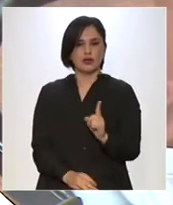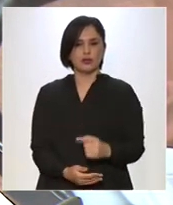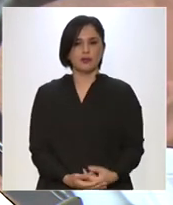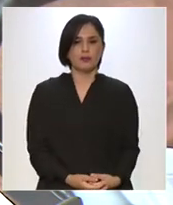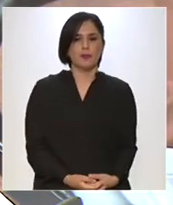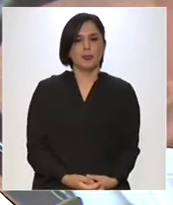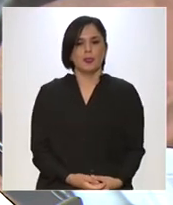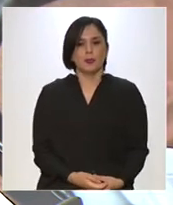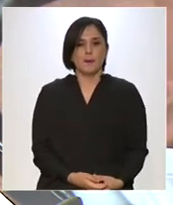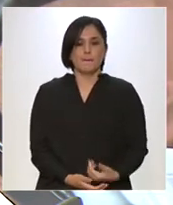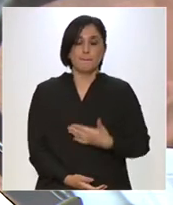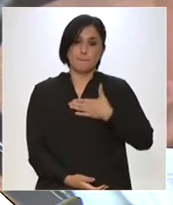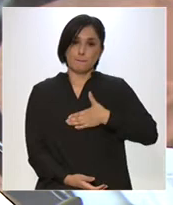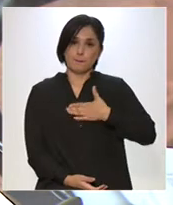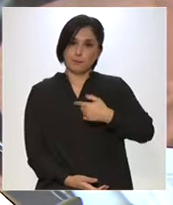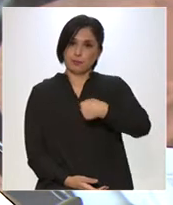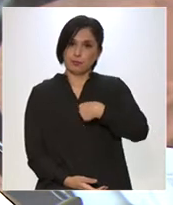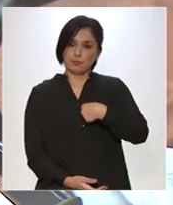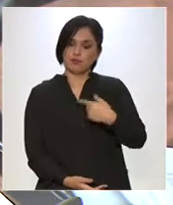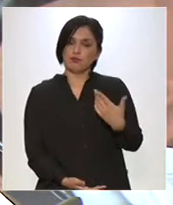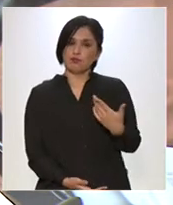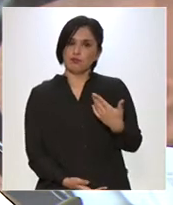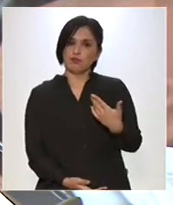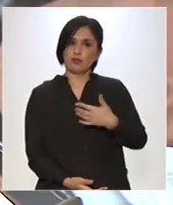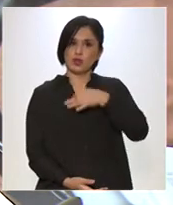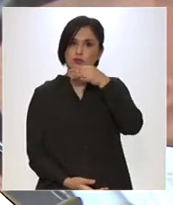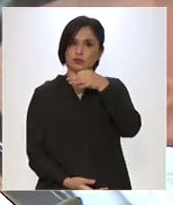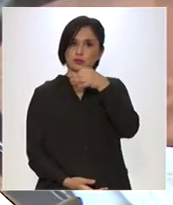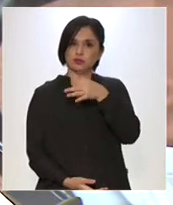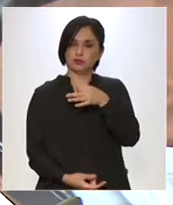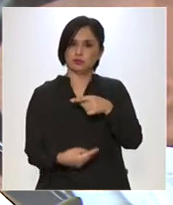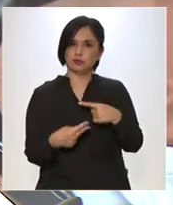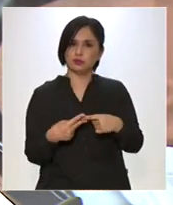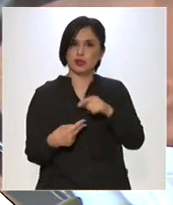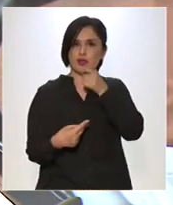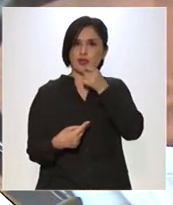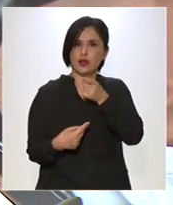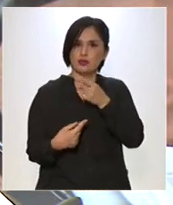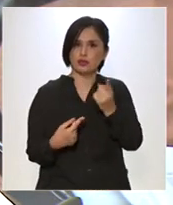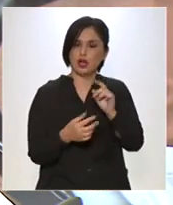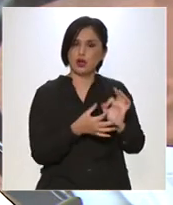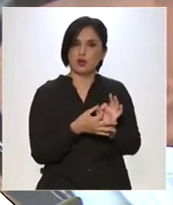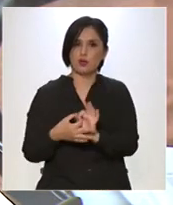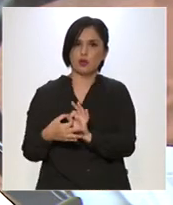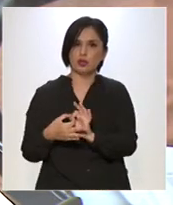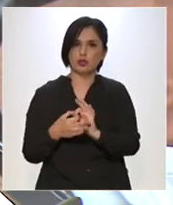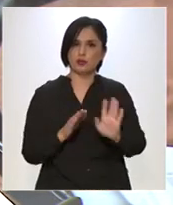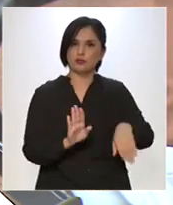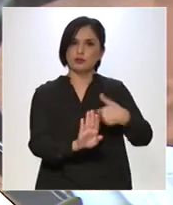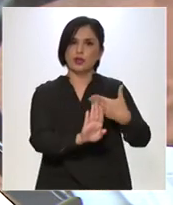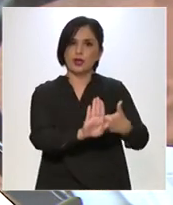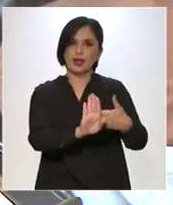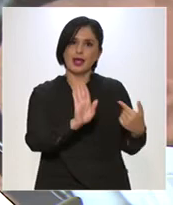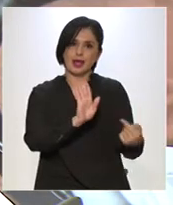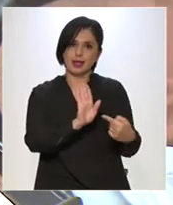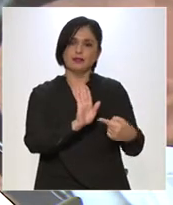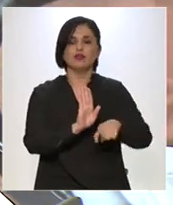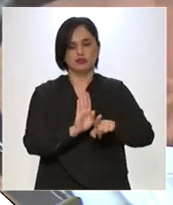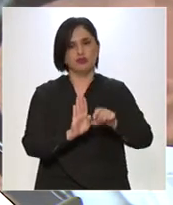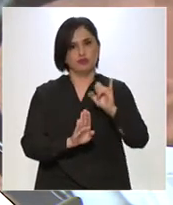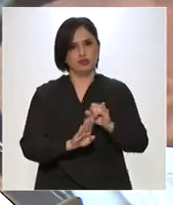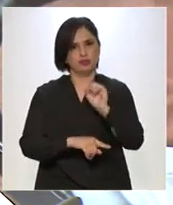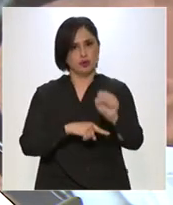señora presidenta, al menos enunciar varias de las razones que avalan en que esta iniciativa es